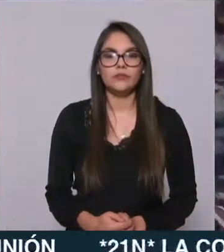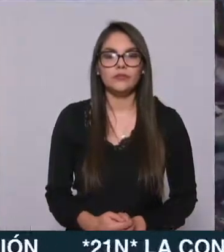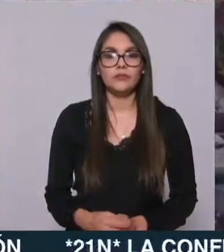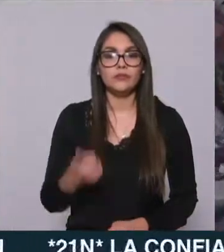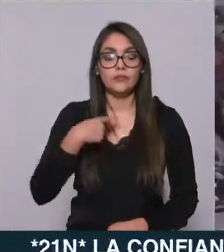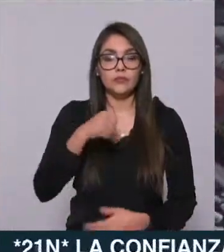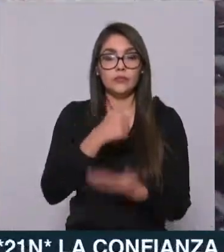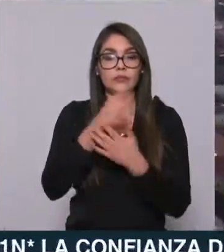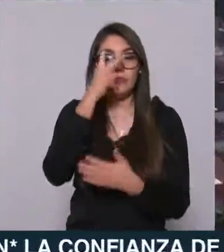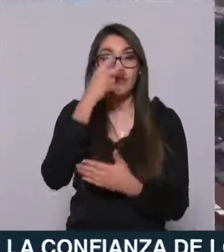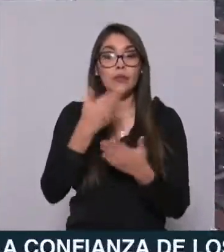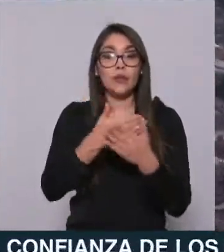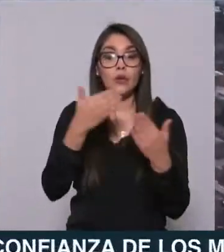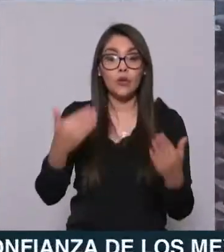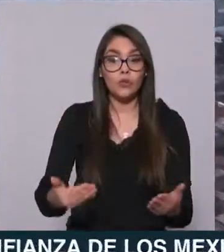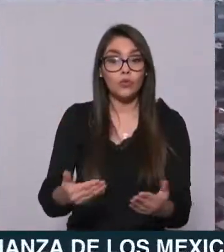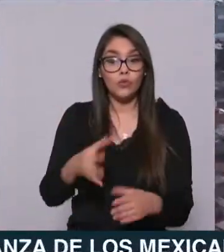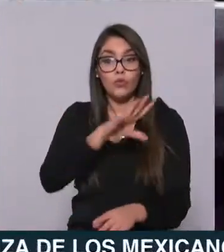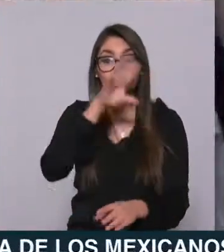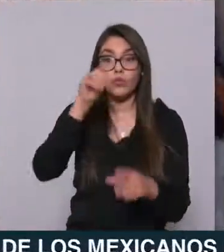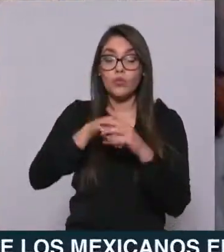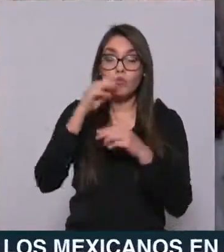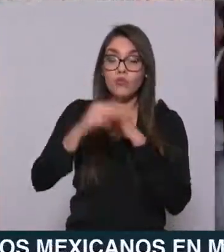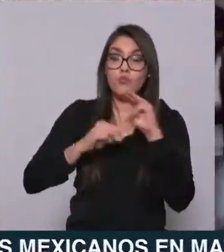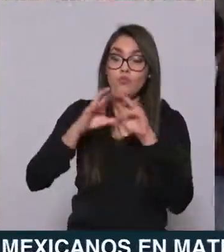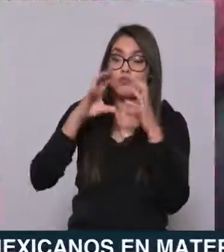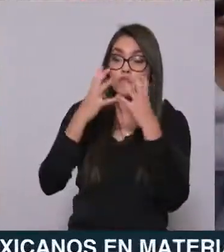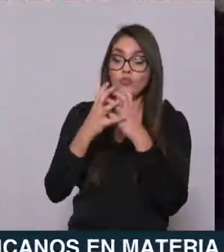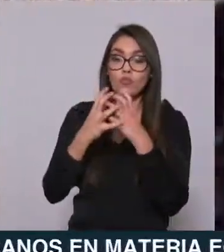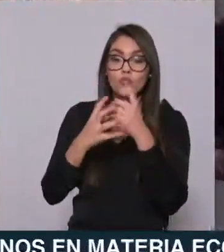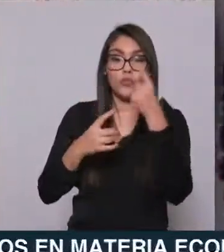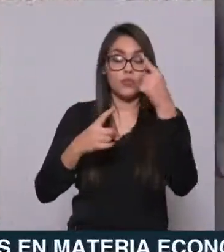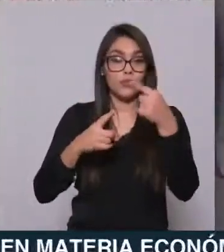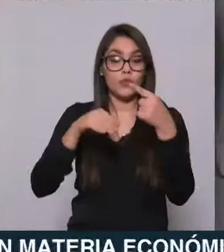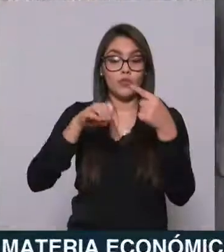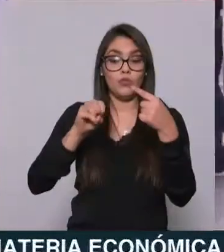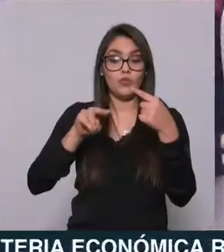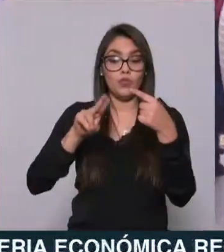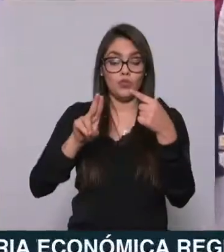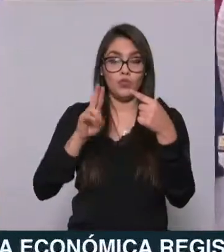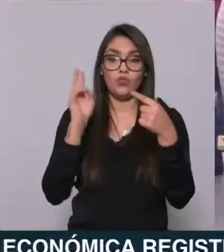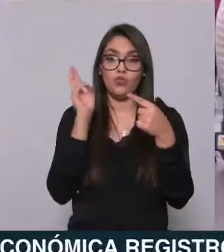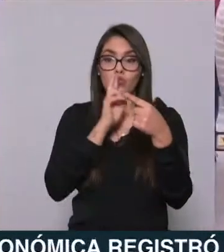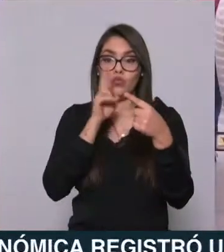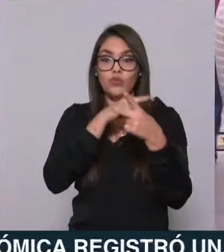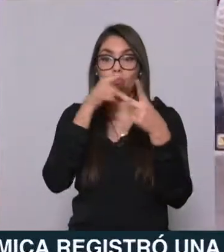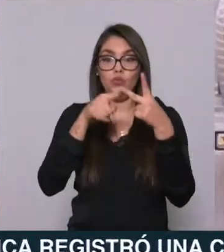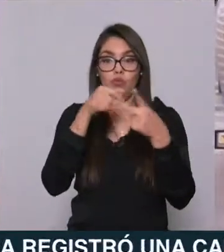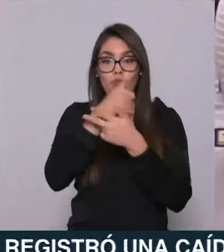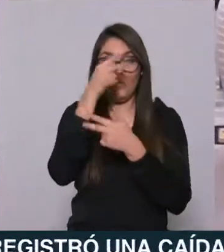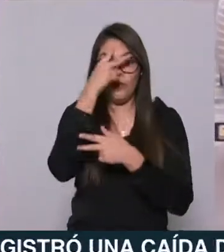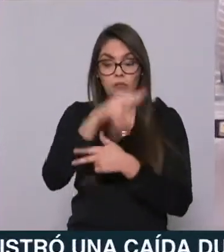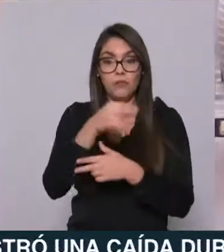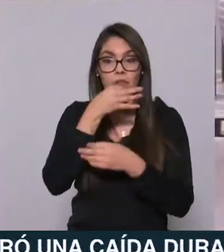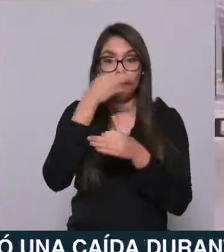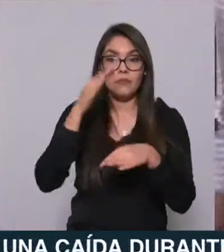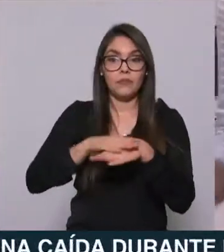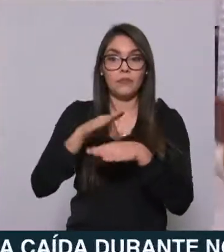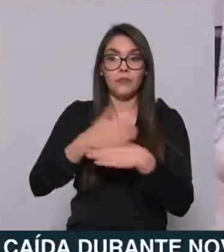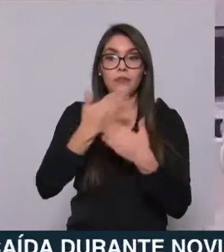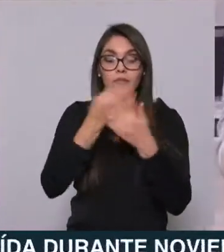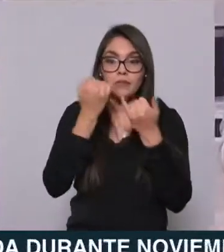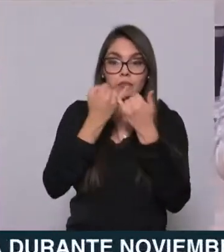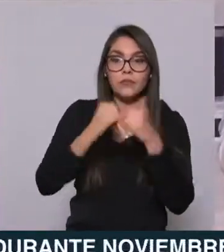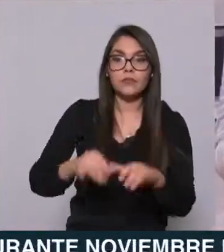Nuestra ciudad es ahora la segunda mejor conectada del mundo, solo detrás de Moscú, la capital rusa. Así lo dio a conocer Claudia Sheinbaum durante la inauguración